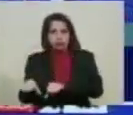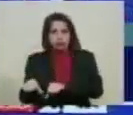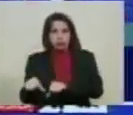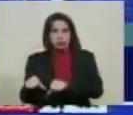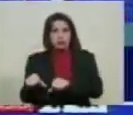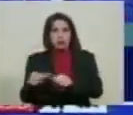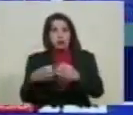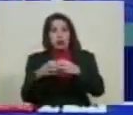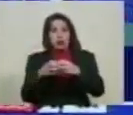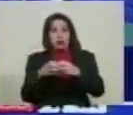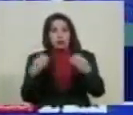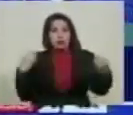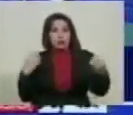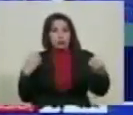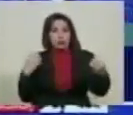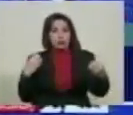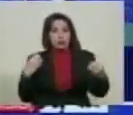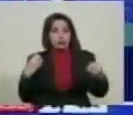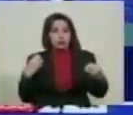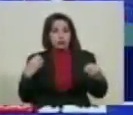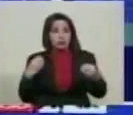fraccionado.